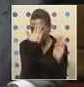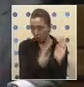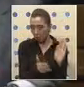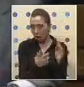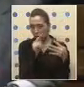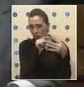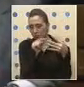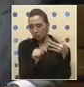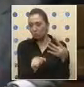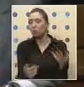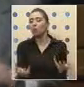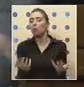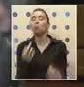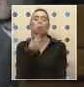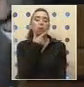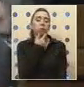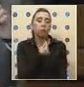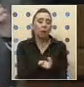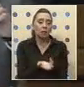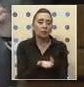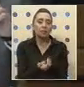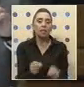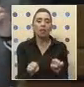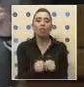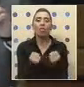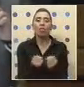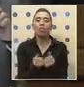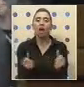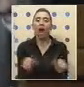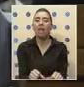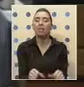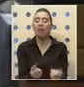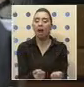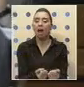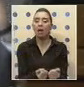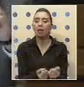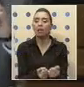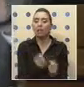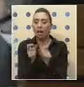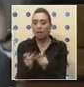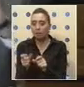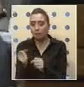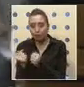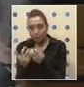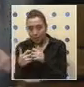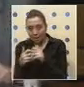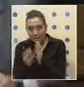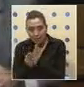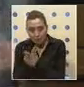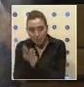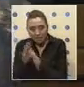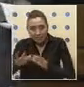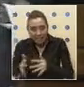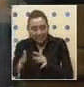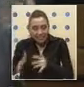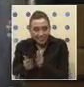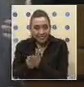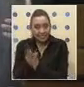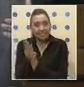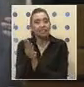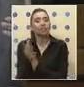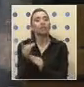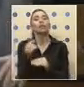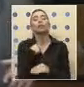fácil, porque dañan al emprendedor que está comenzando. Y yo parto de la